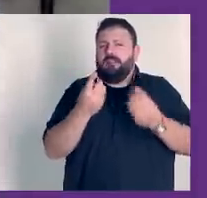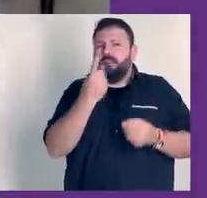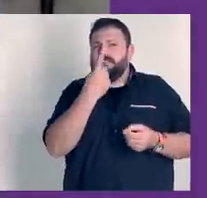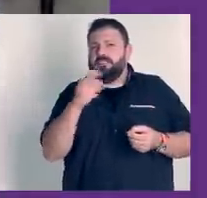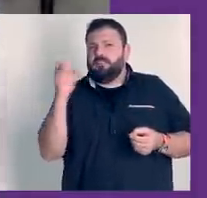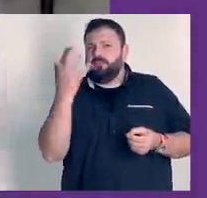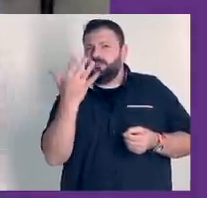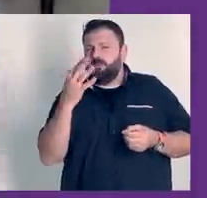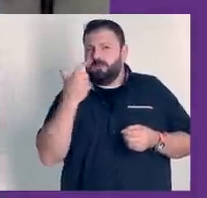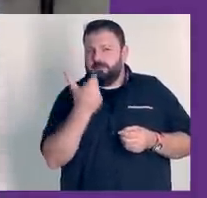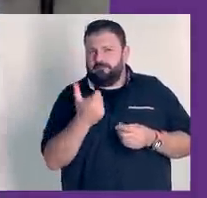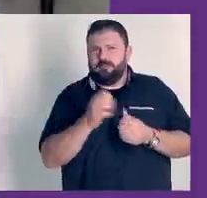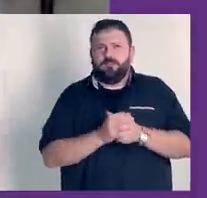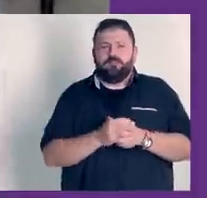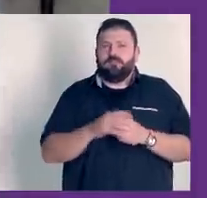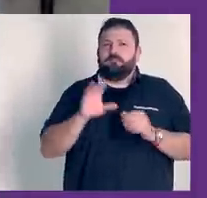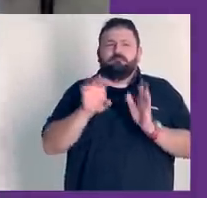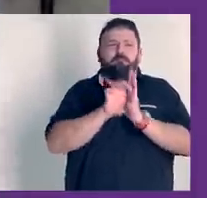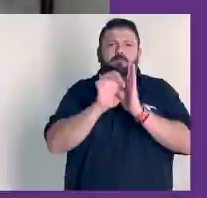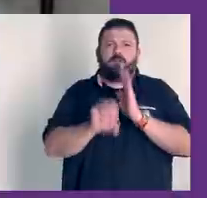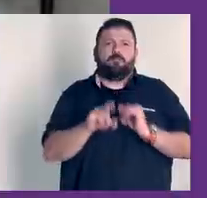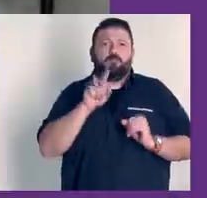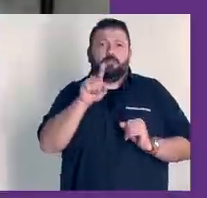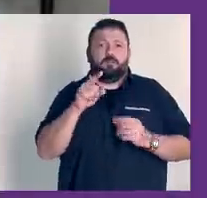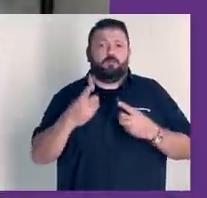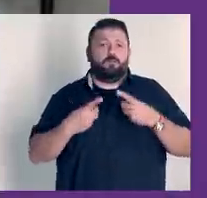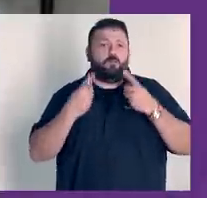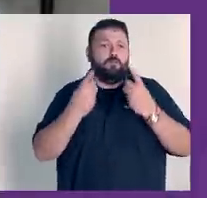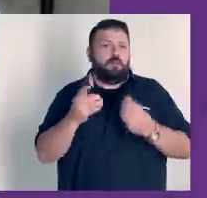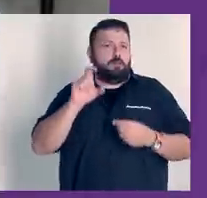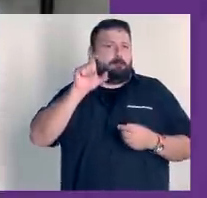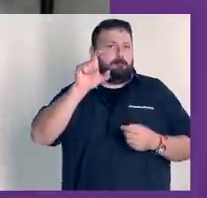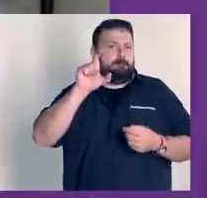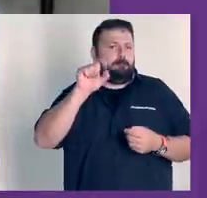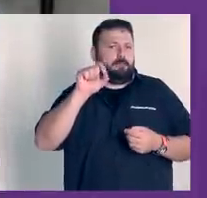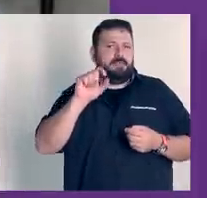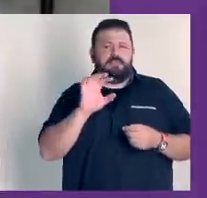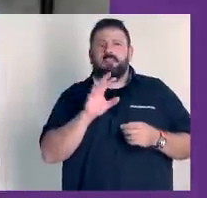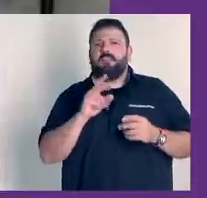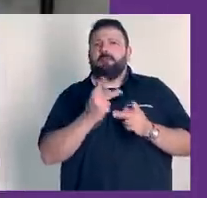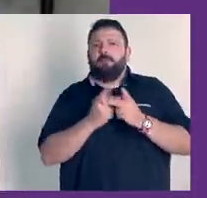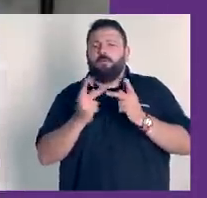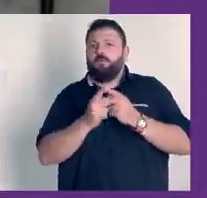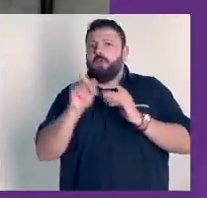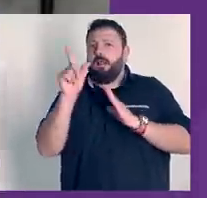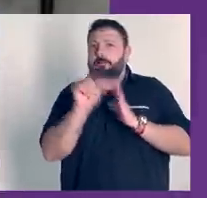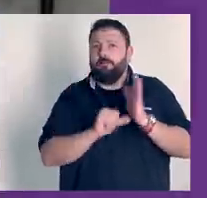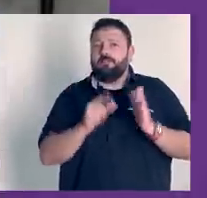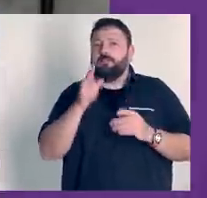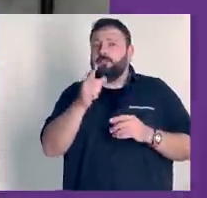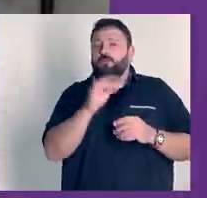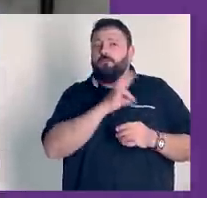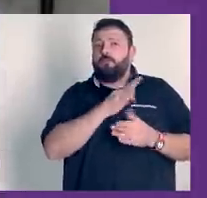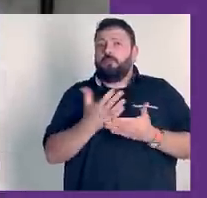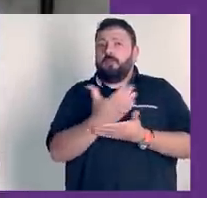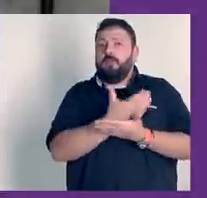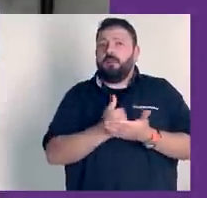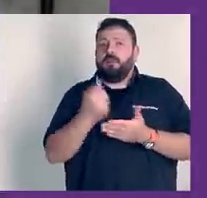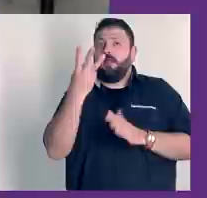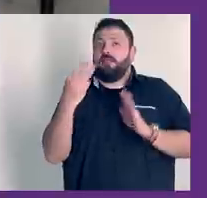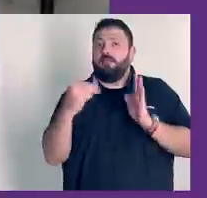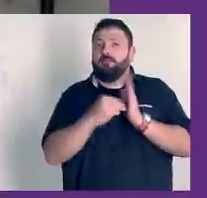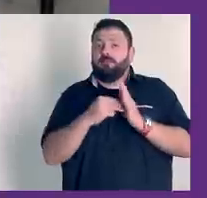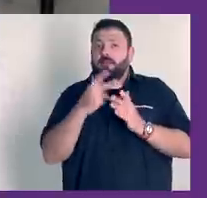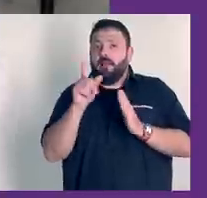Quiere decir que si tú entregas 20 productos en el mes, te vas a ganar extras 3,000 pesos. Pero yo te voy